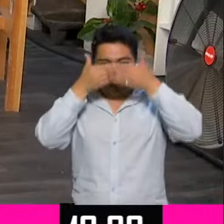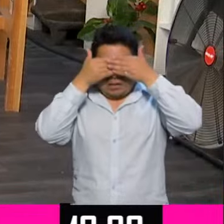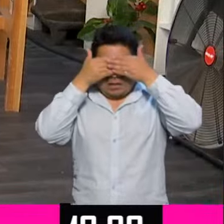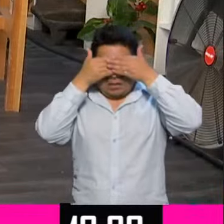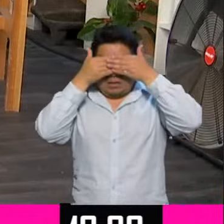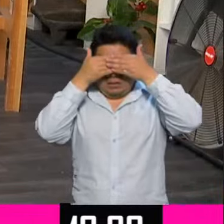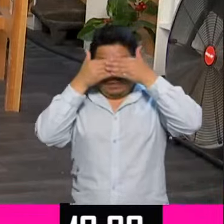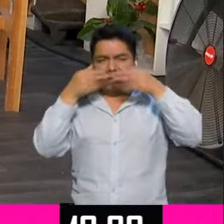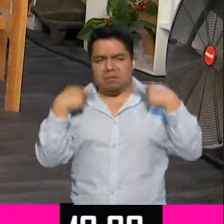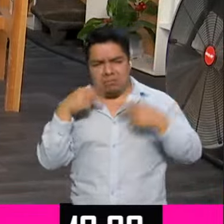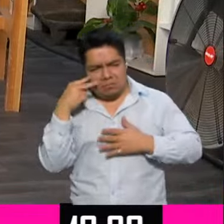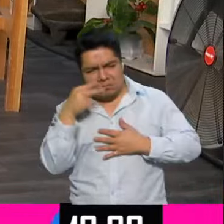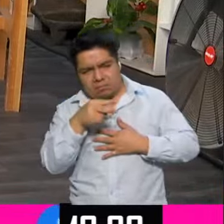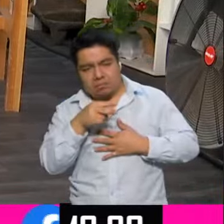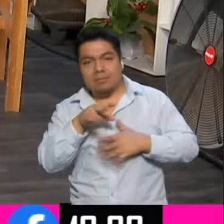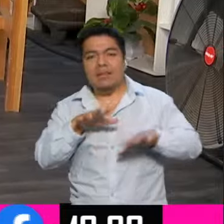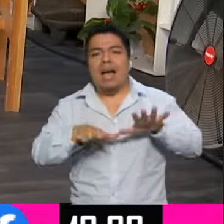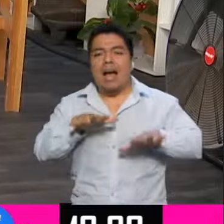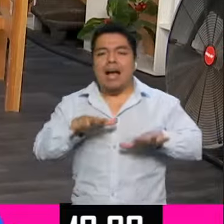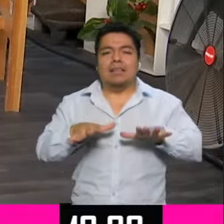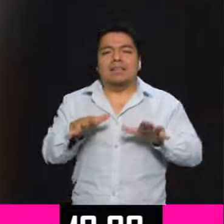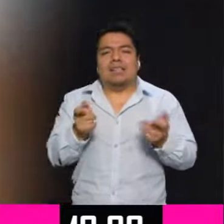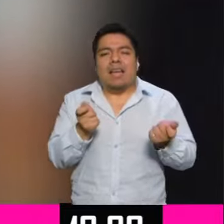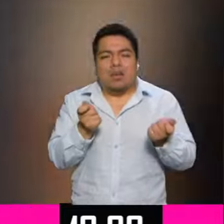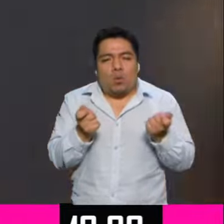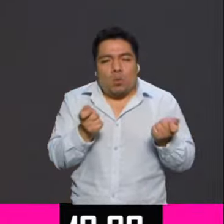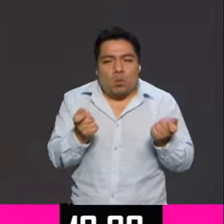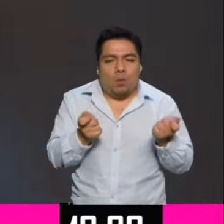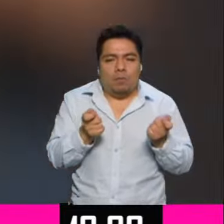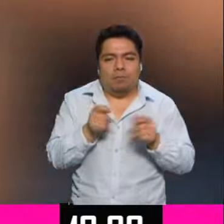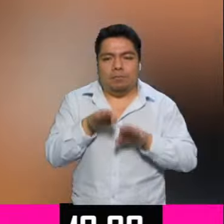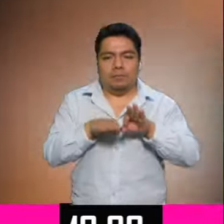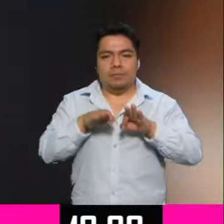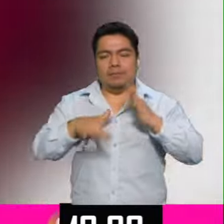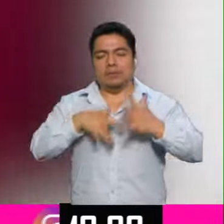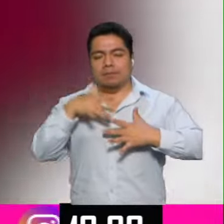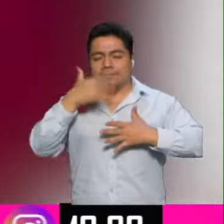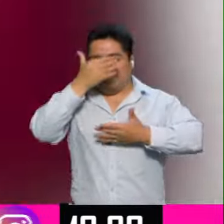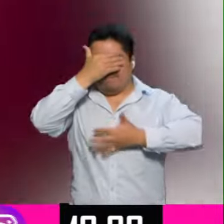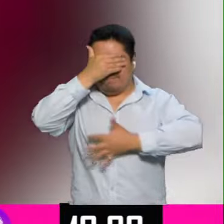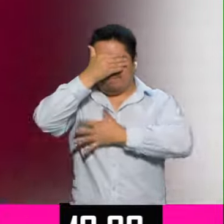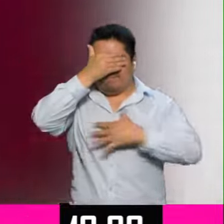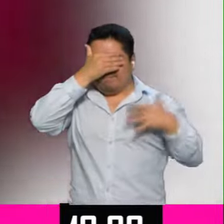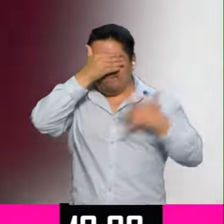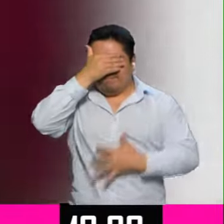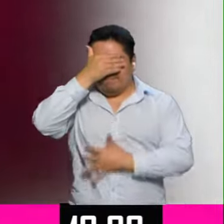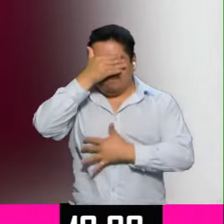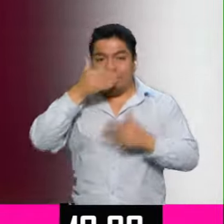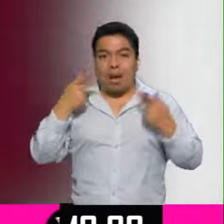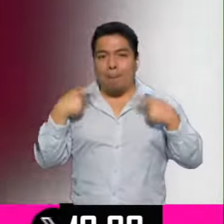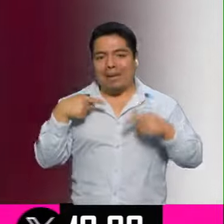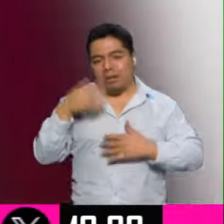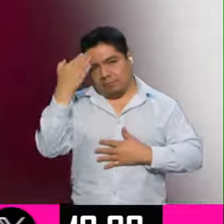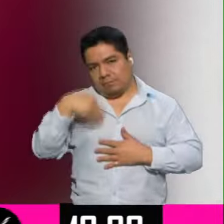ojos. También manejamos toda esta parte para tener esa sensibilidad con personas que también